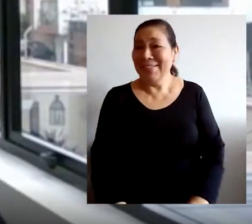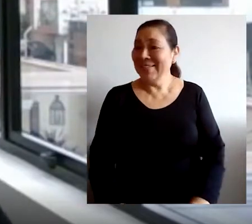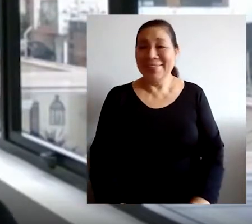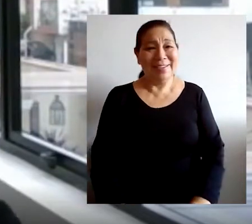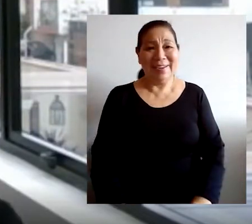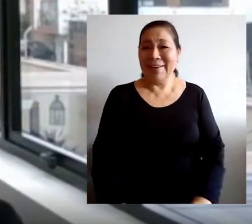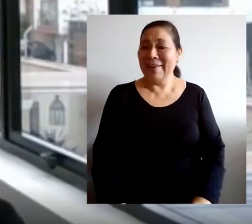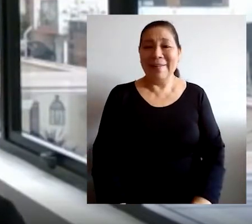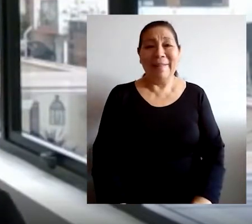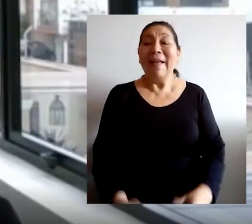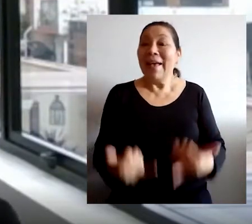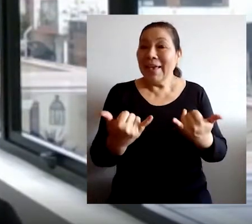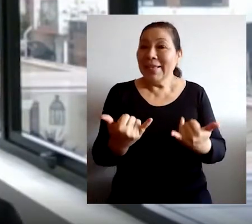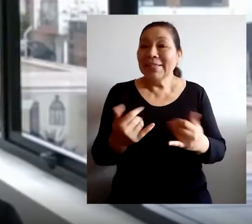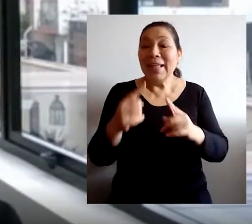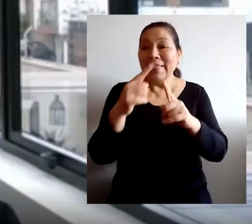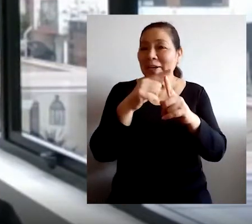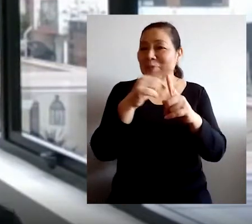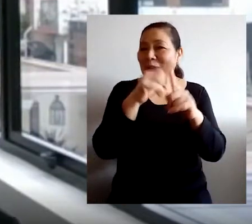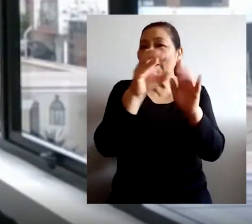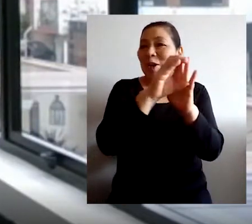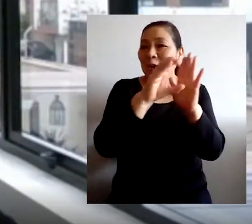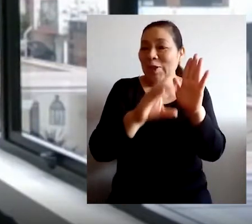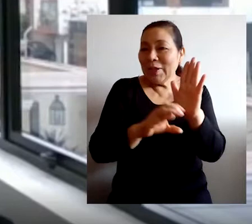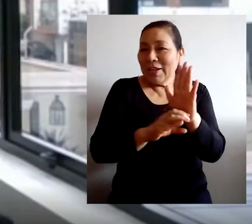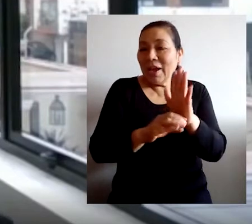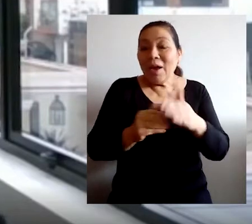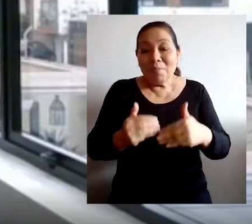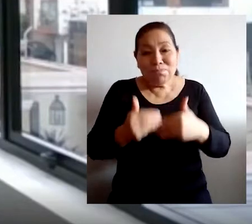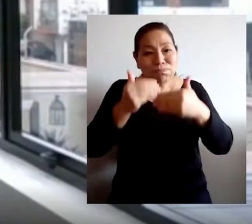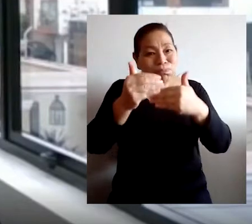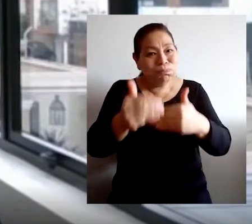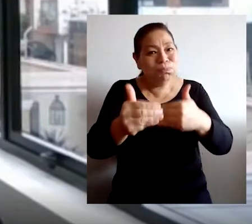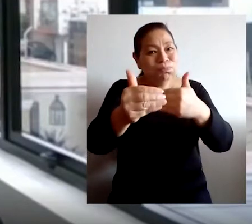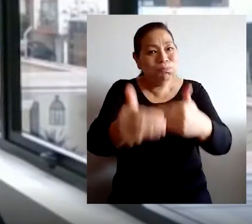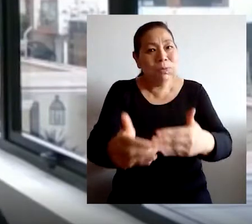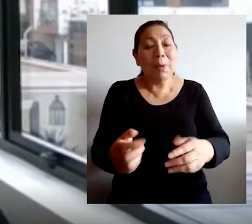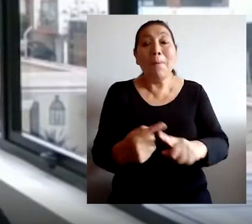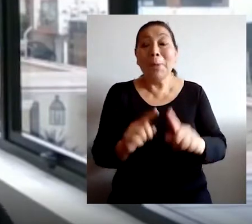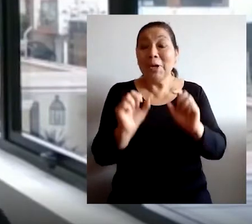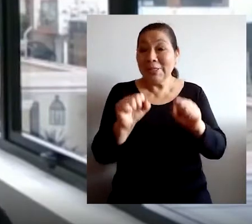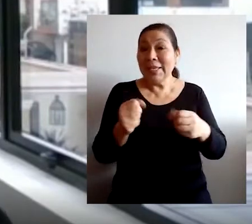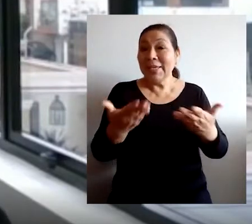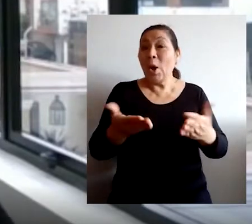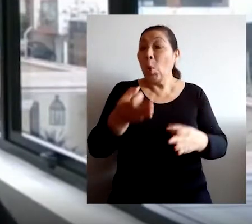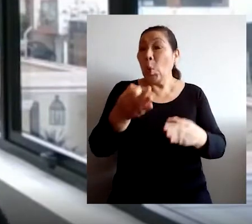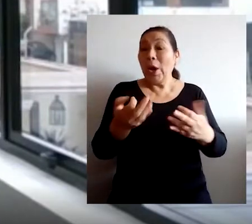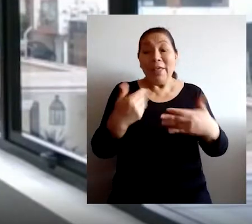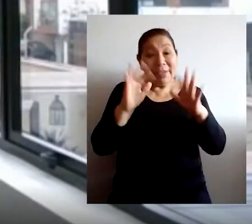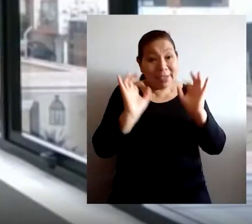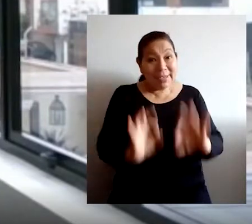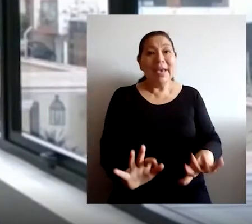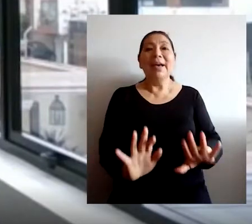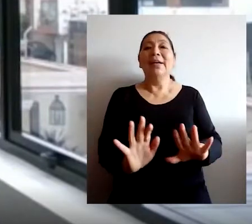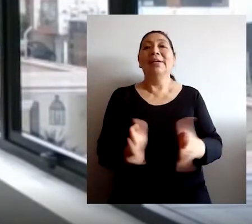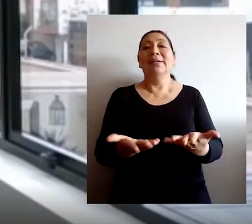porque es el Tribunal Constitucional, pero es la prolongación del mismo proceso. Si ya la cosa juzgada se